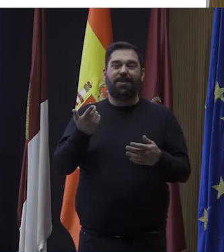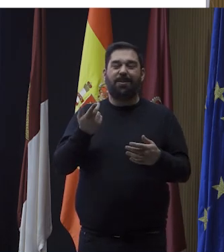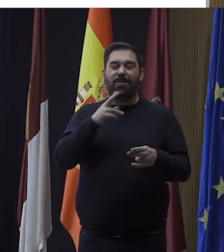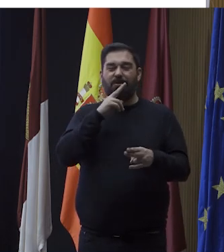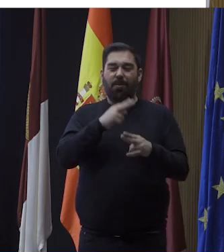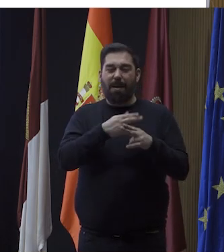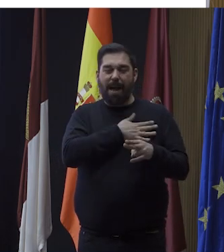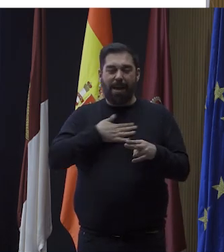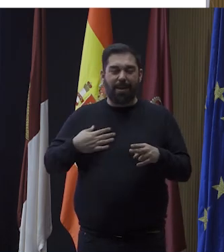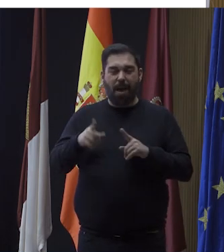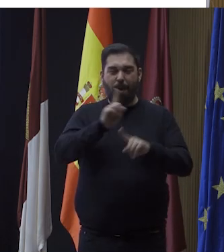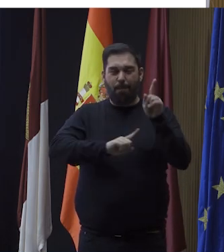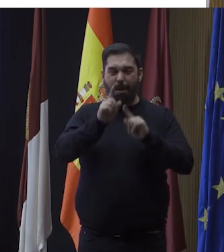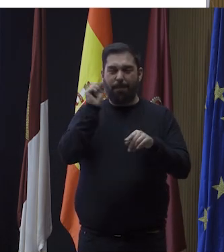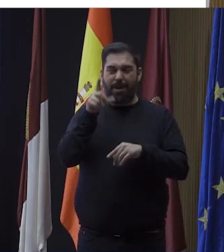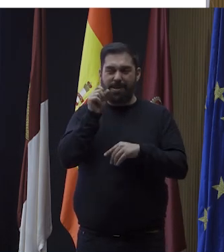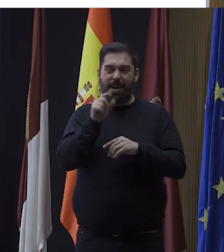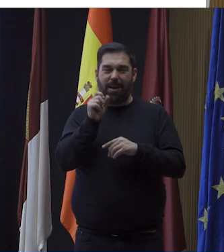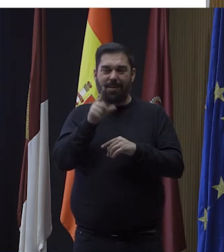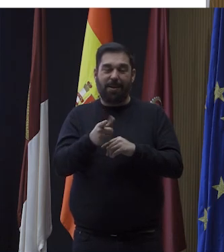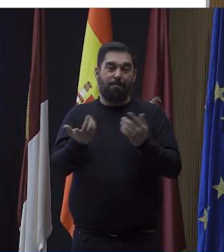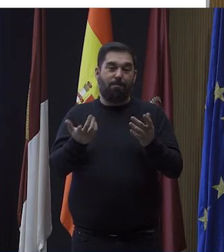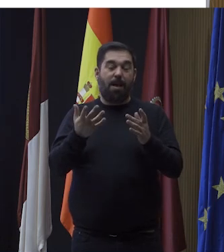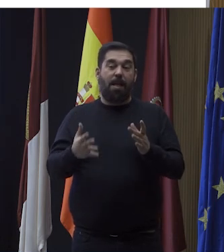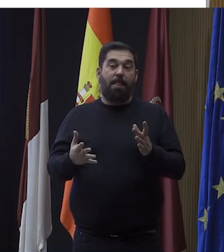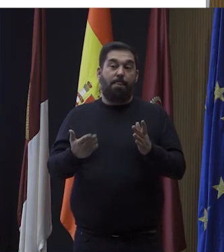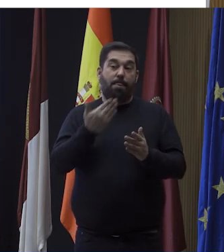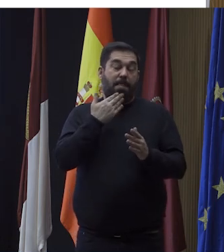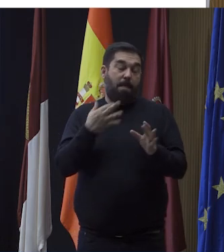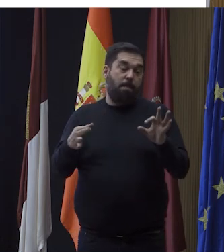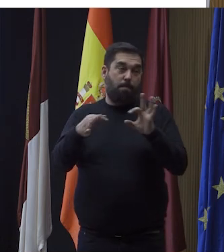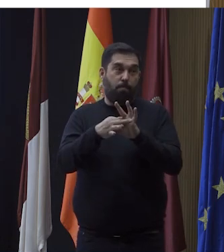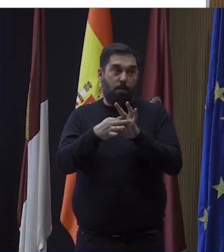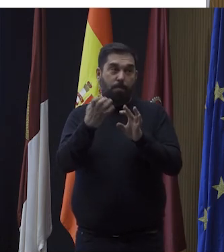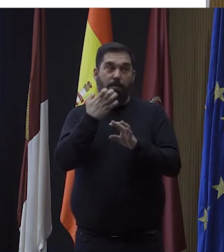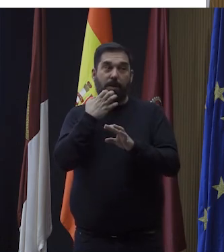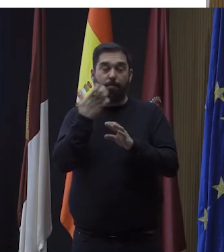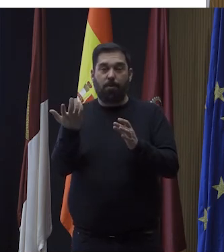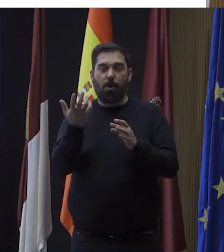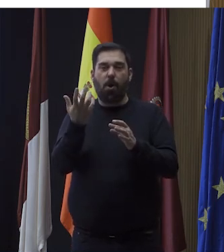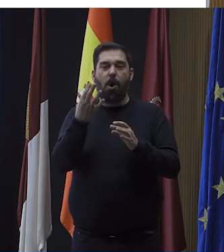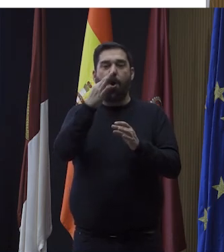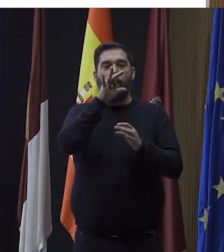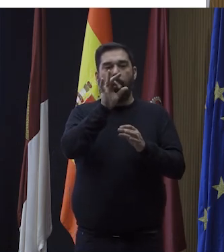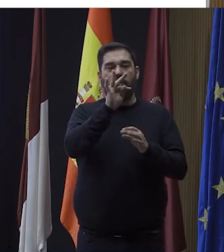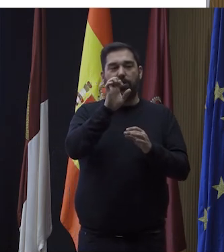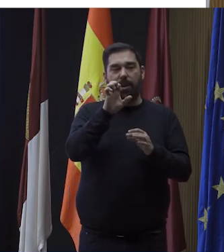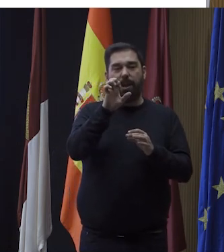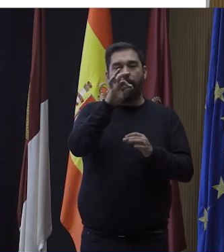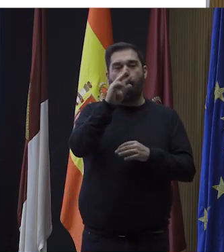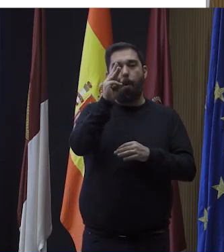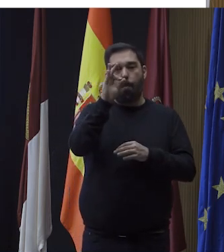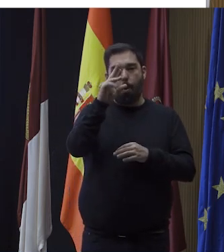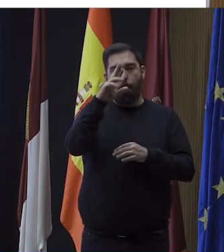nombrar 2 problemas frecuentes que se producen asociados también a la edad, ¿no? Que son la osteoporosis, ¿vale? Y